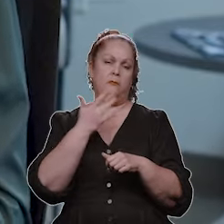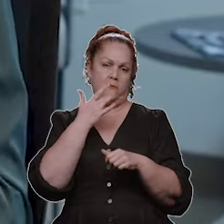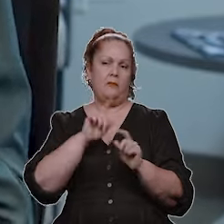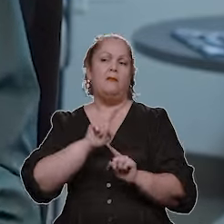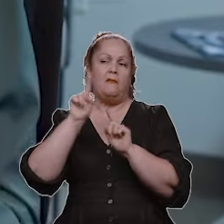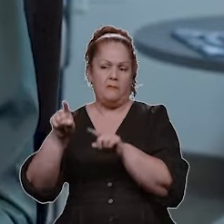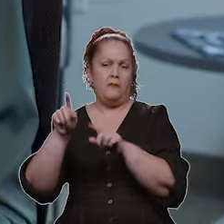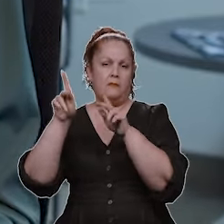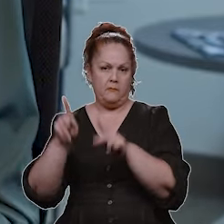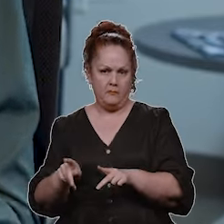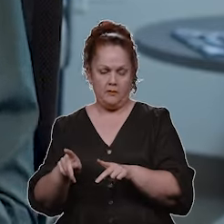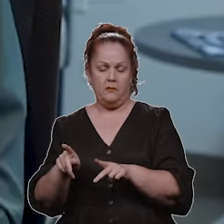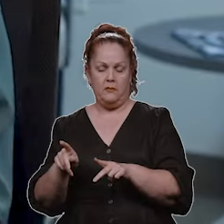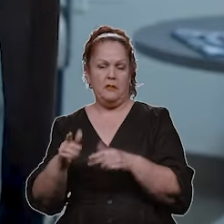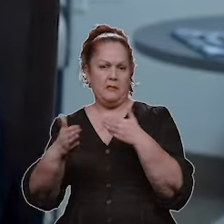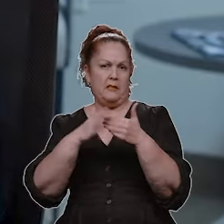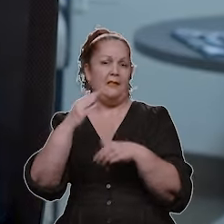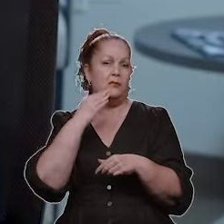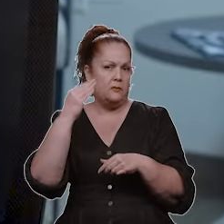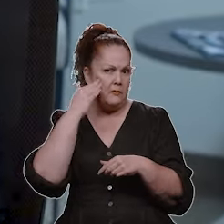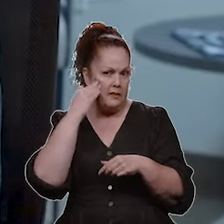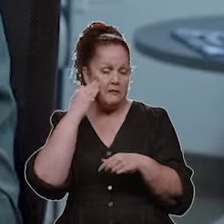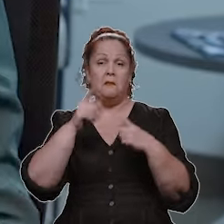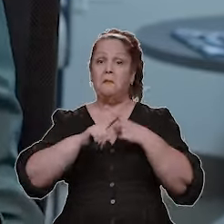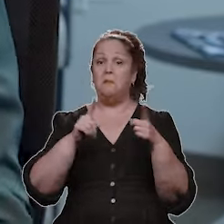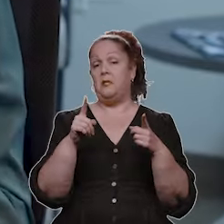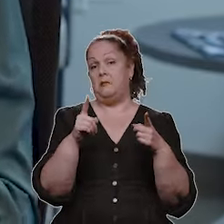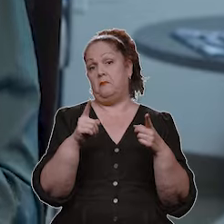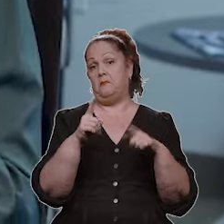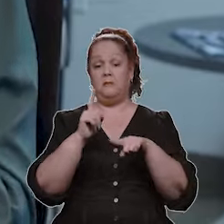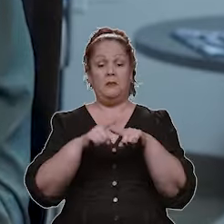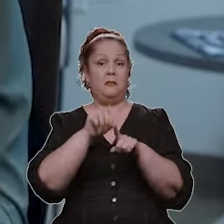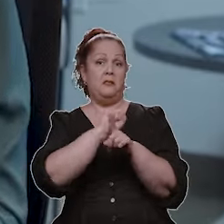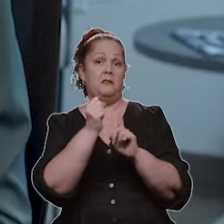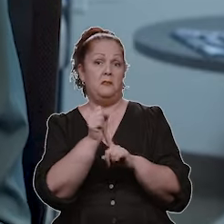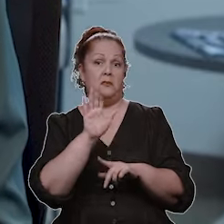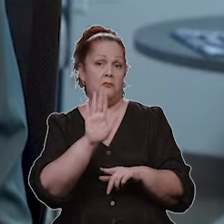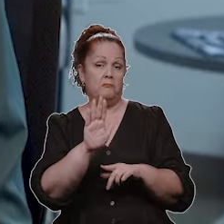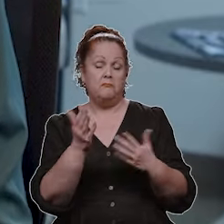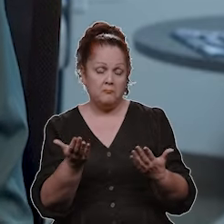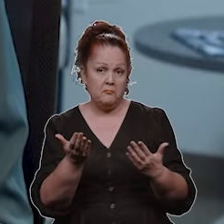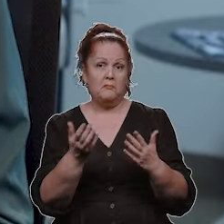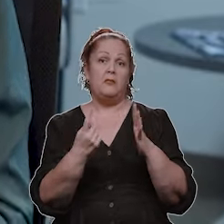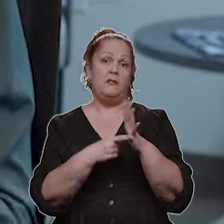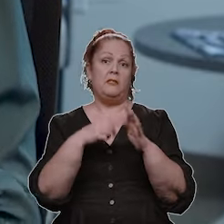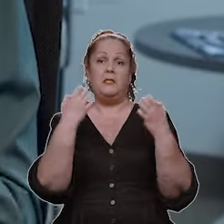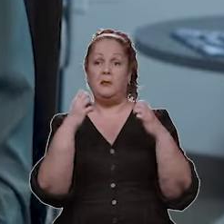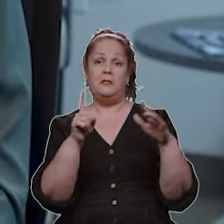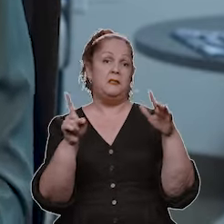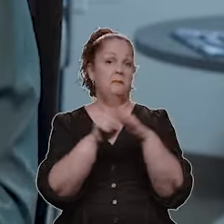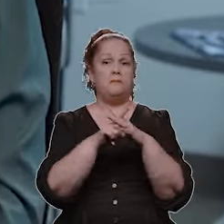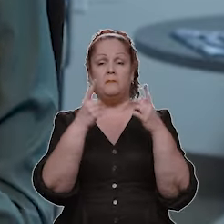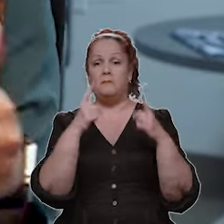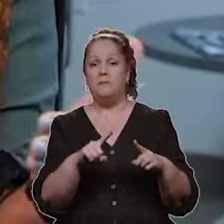visiten aquella sala investigaciones que esté más cercana a su idencia no obstante dependiendo de la situación de emergencia que pase a veces hay